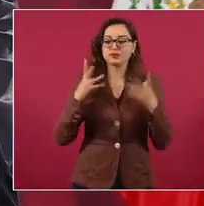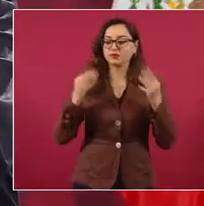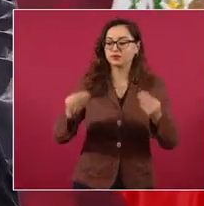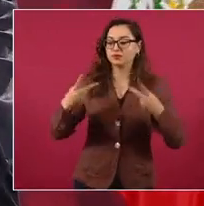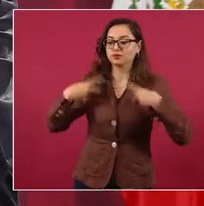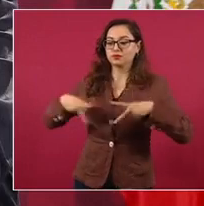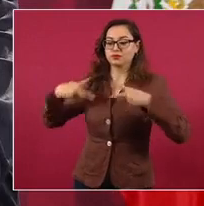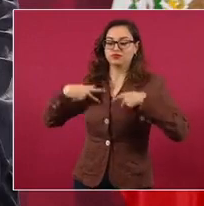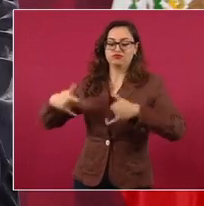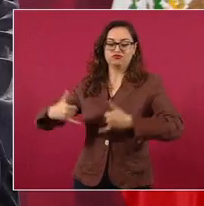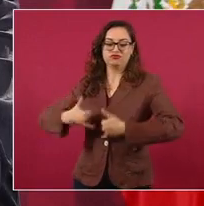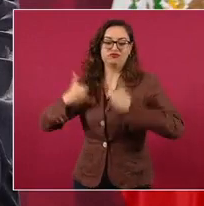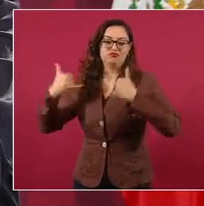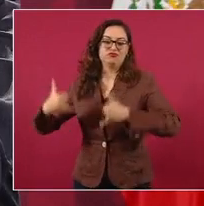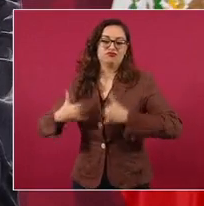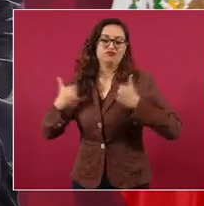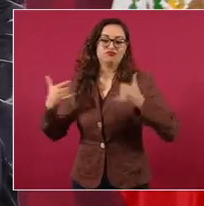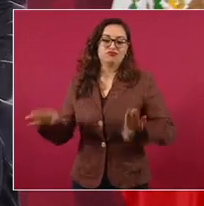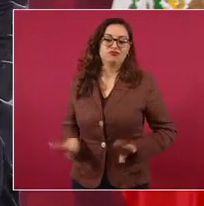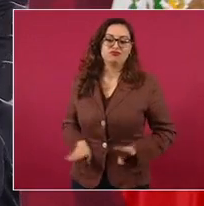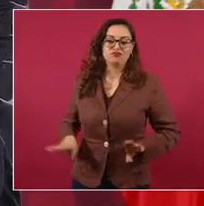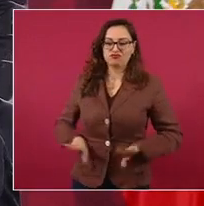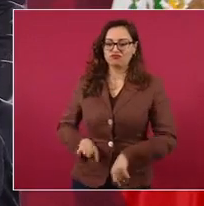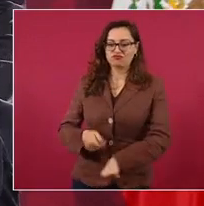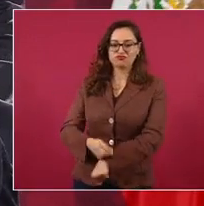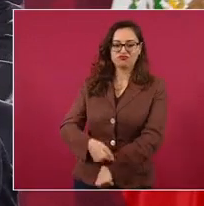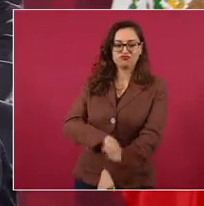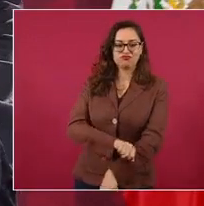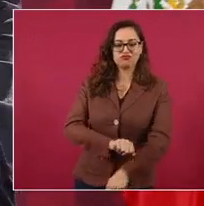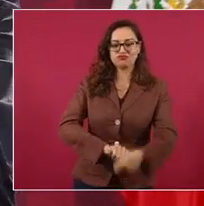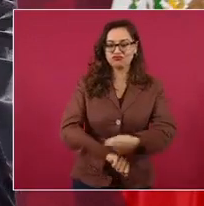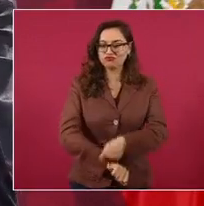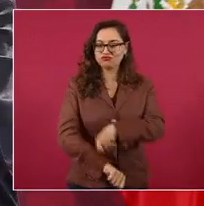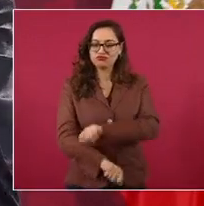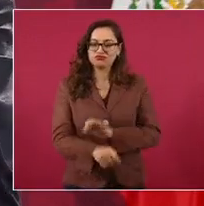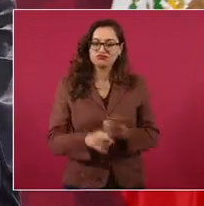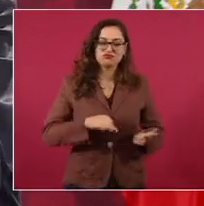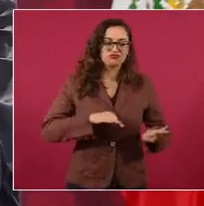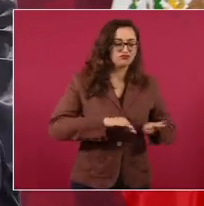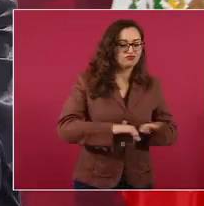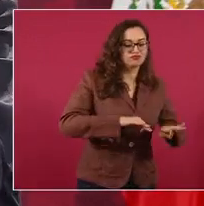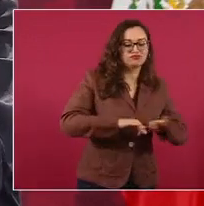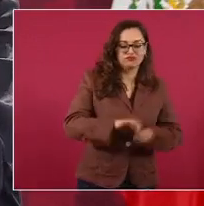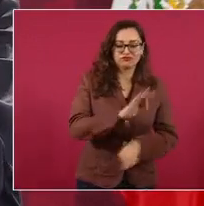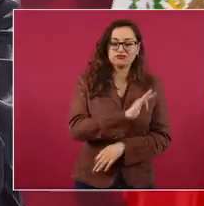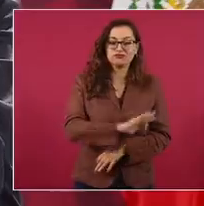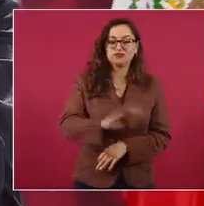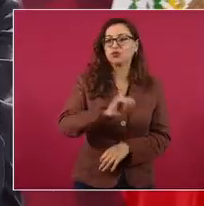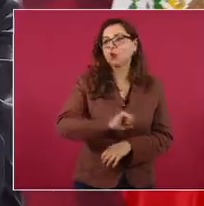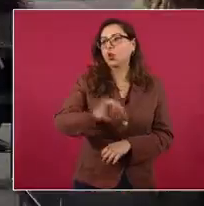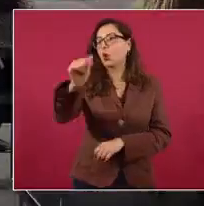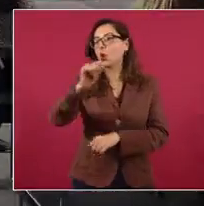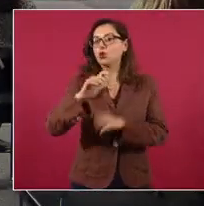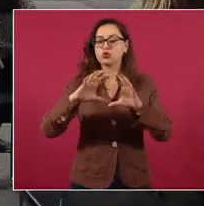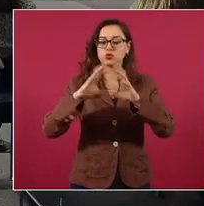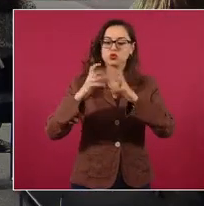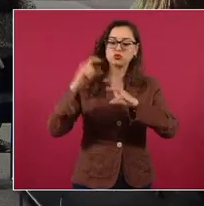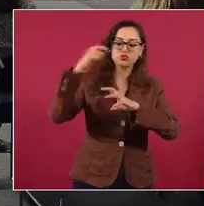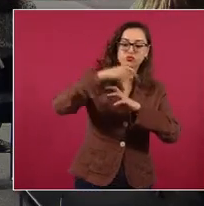joven, que ya no se tiene en otros continentes,